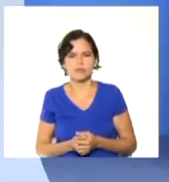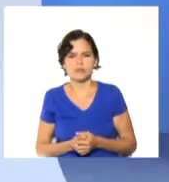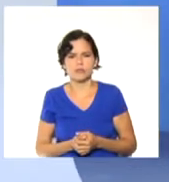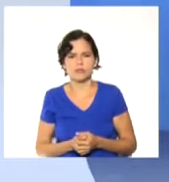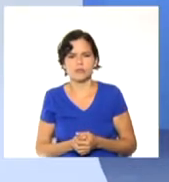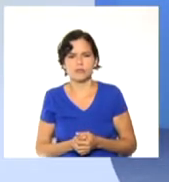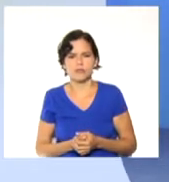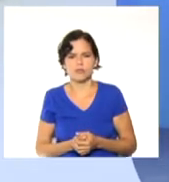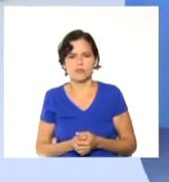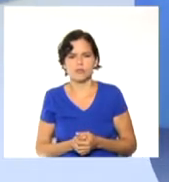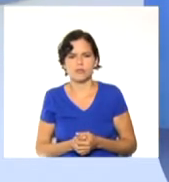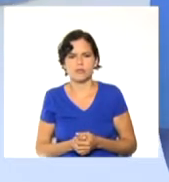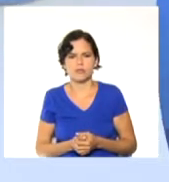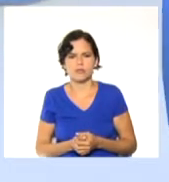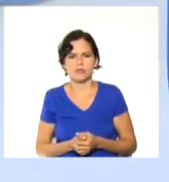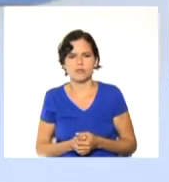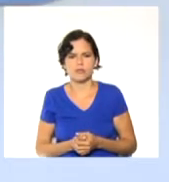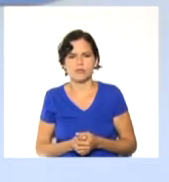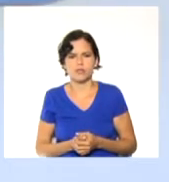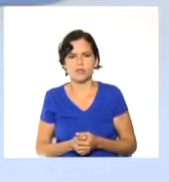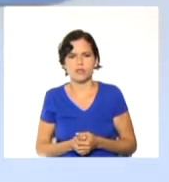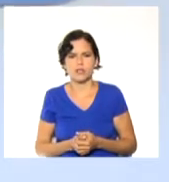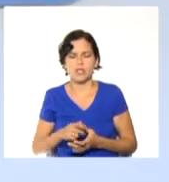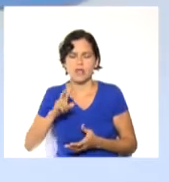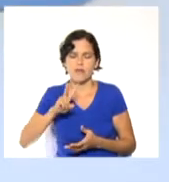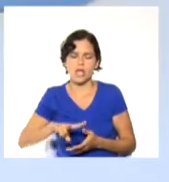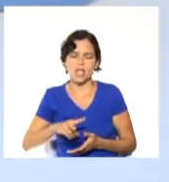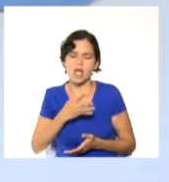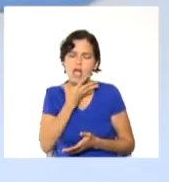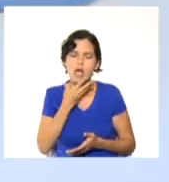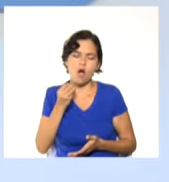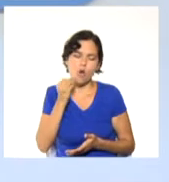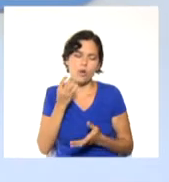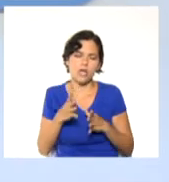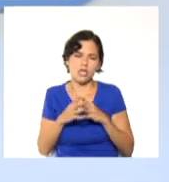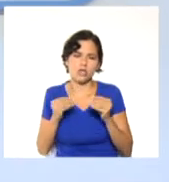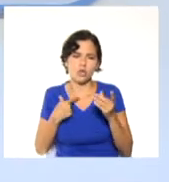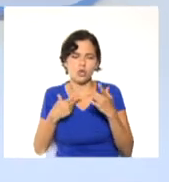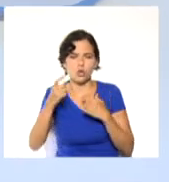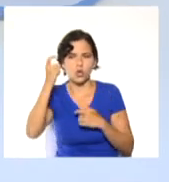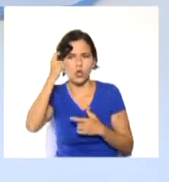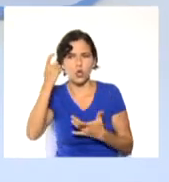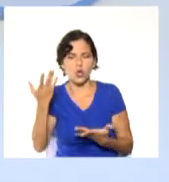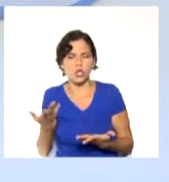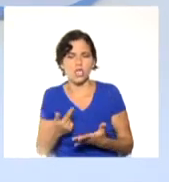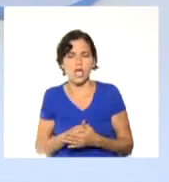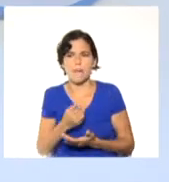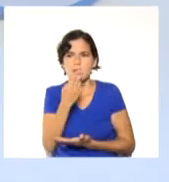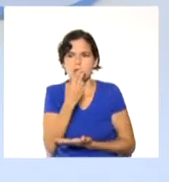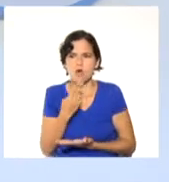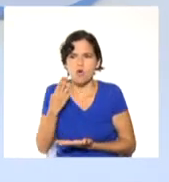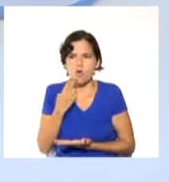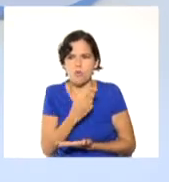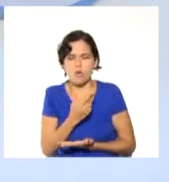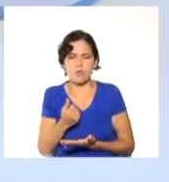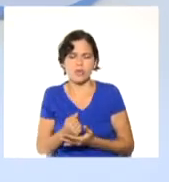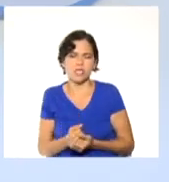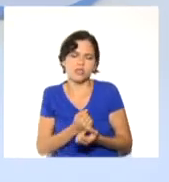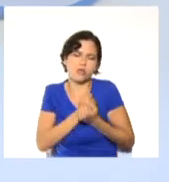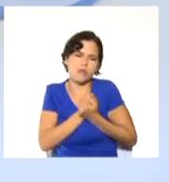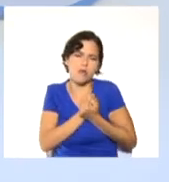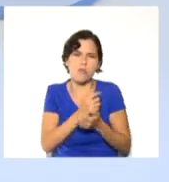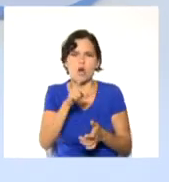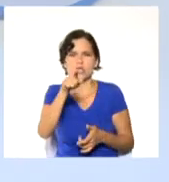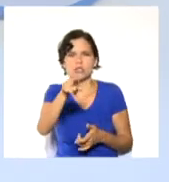física. De verdad, jóvenes, cada día es mi compromiso, mi amor hacia